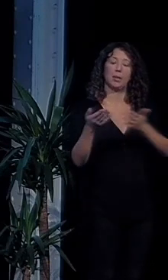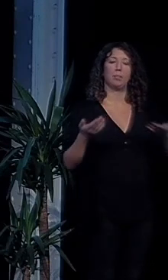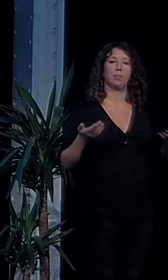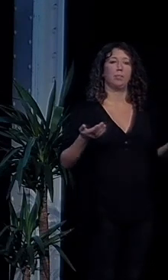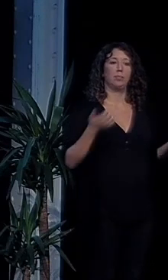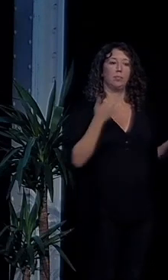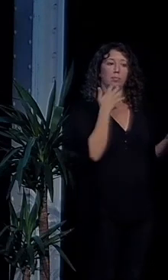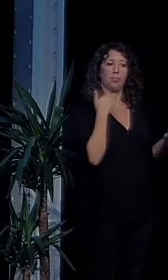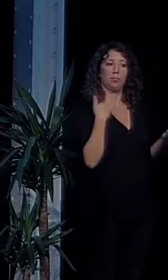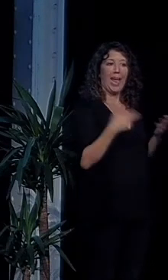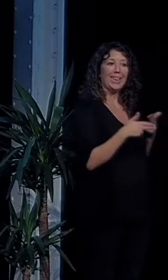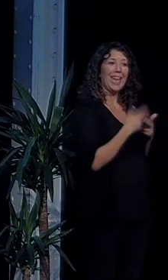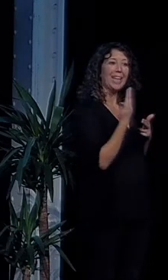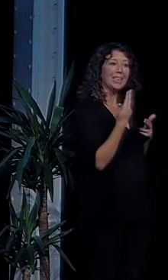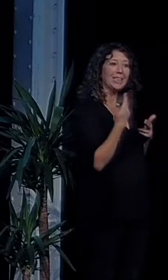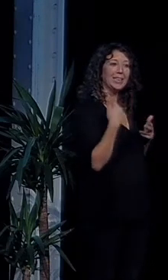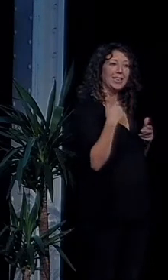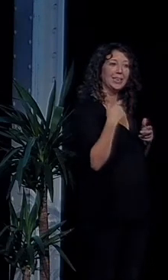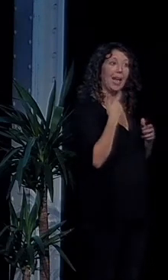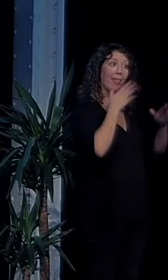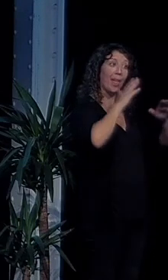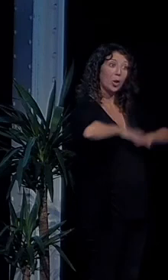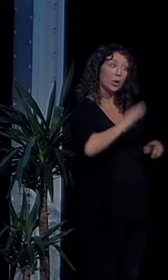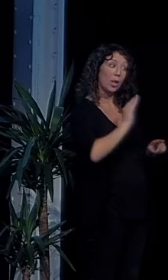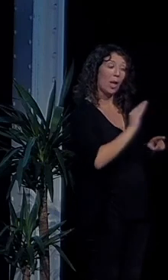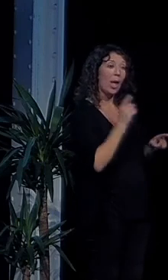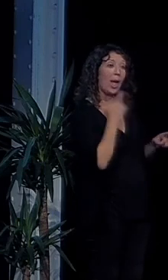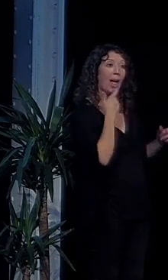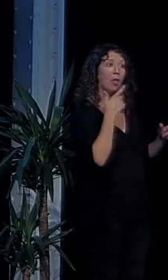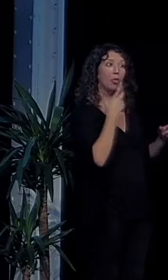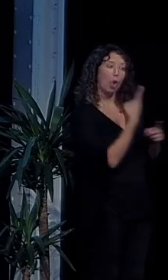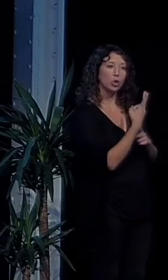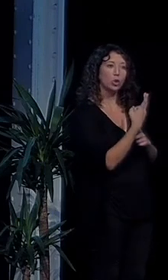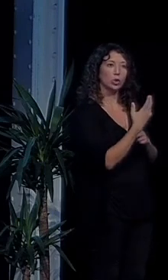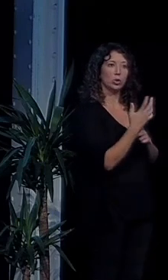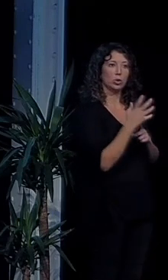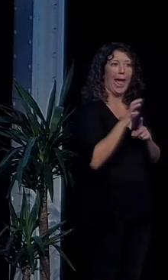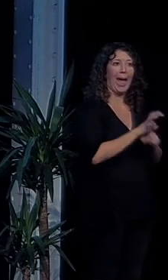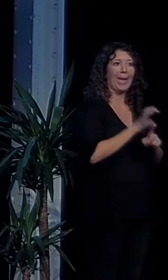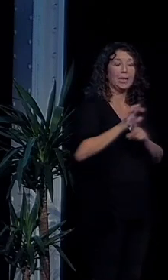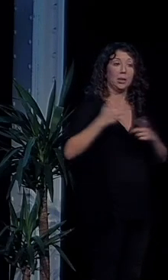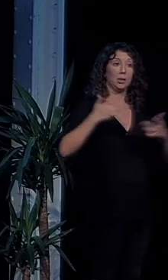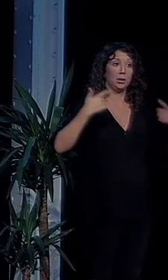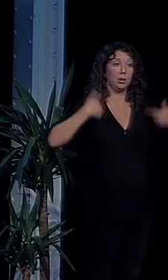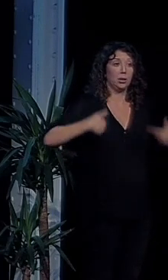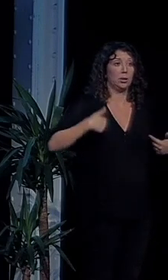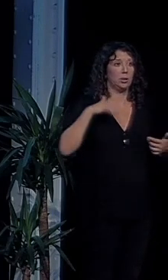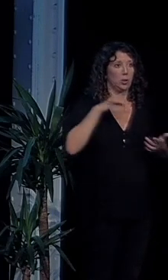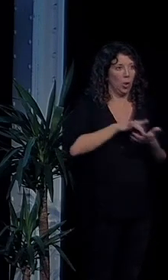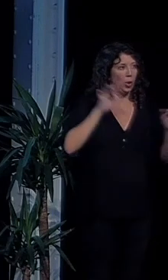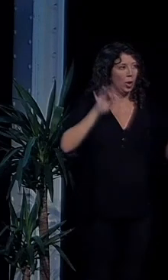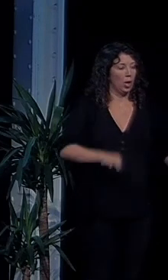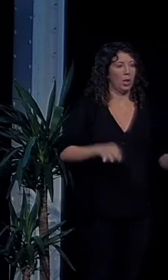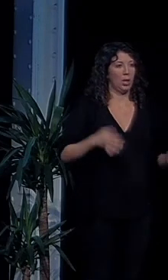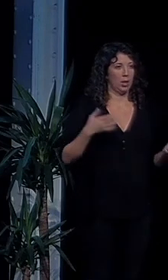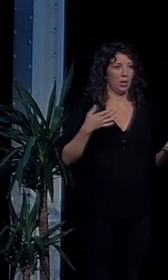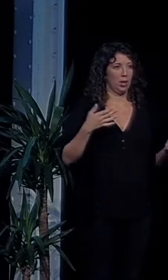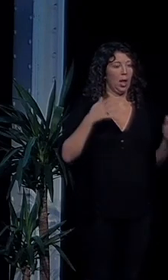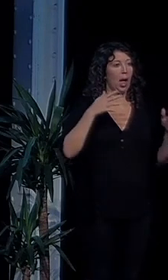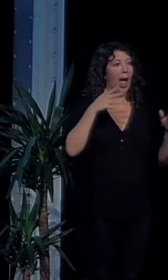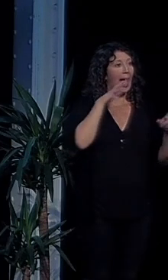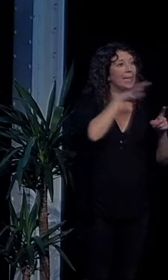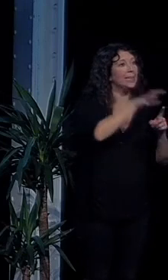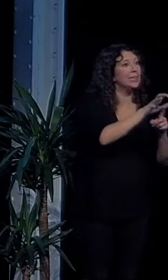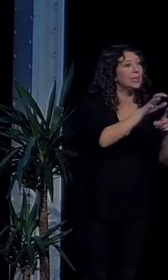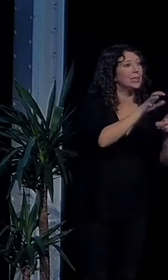dos taxis nocturnos viví dos situaciones de agresión, que no acabaron siendo agresión, pero no porque no la hubiera, sino